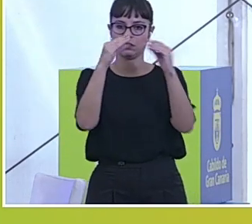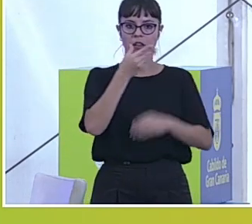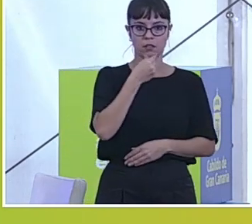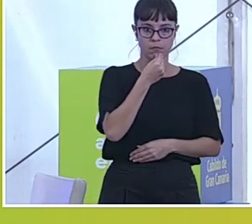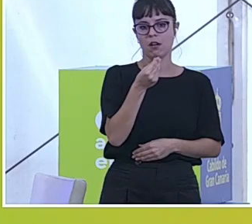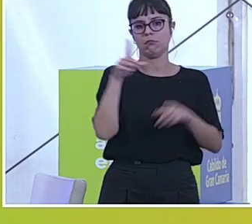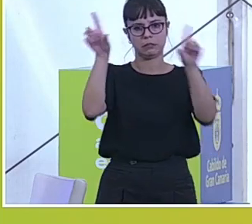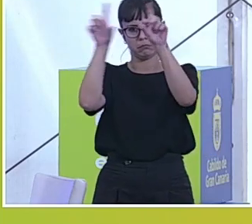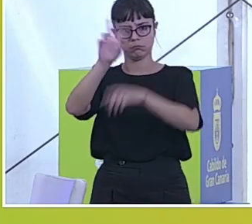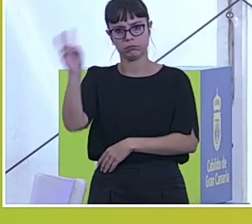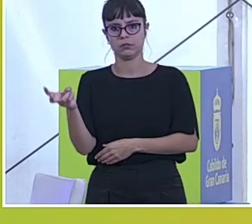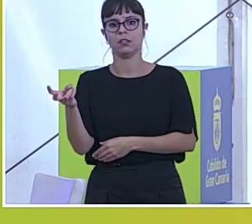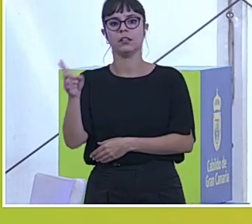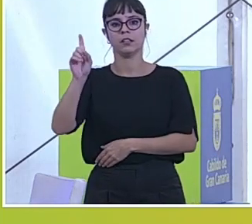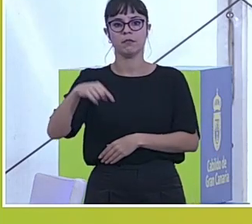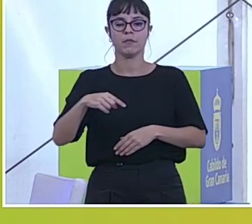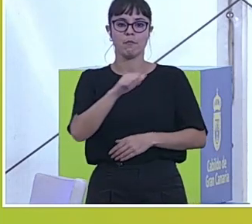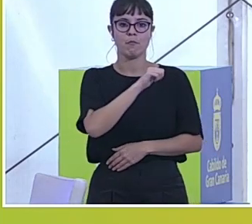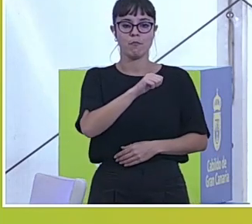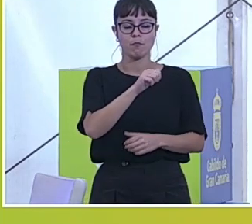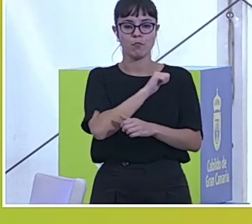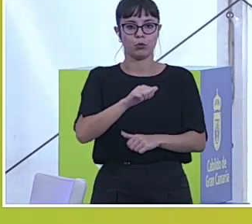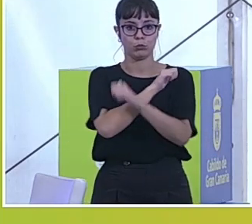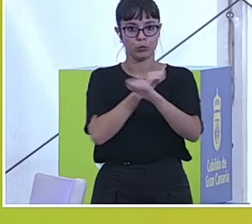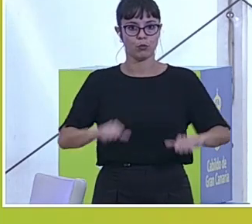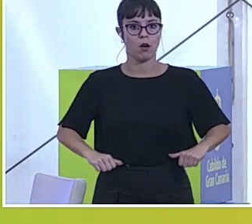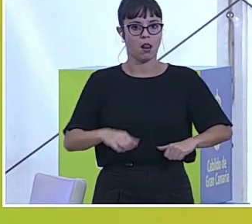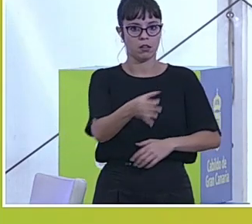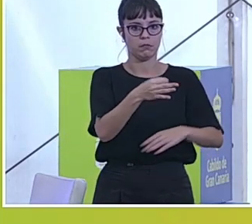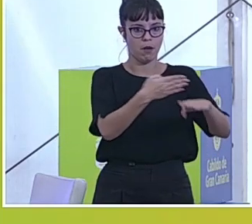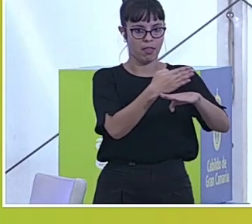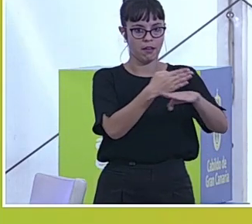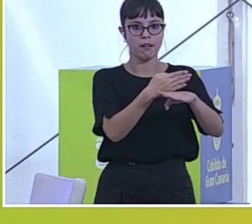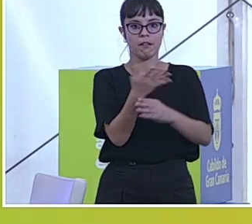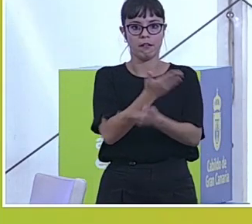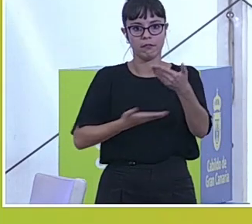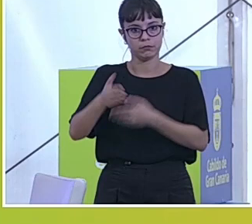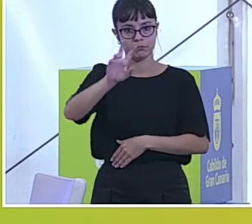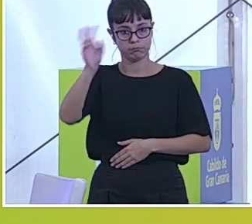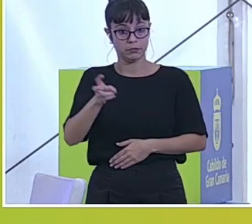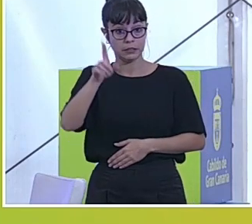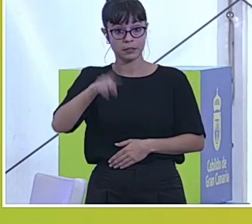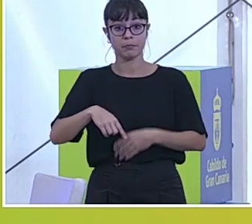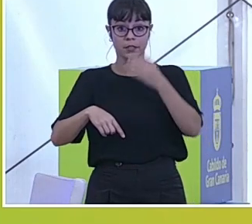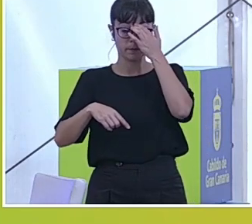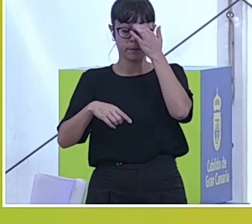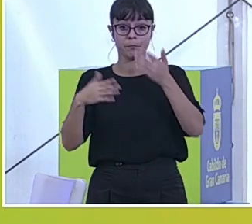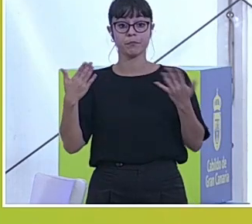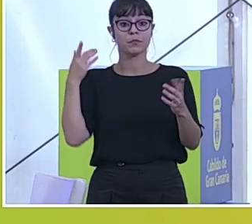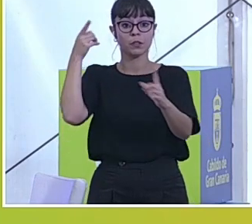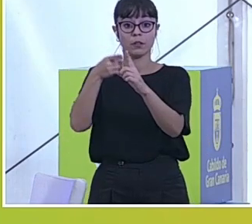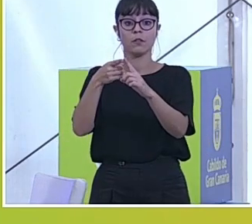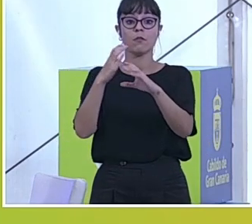con otros entes en Madeira y demás, para ver el potencial de descarbonizar todo el sector de transporte colectivo